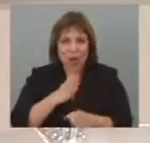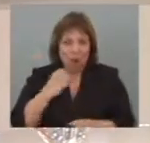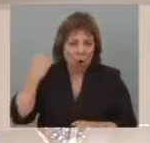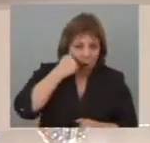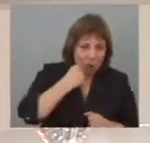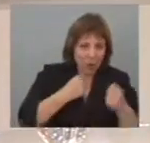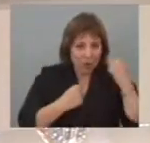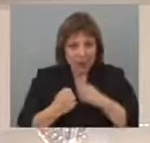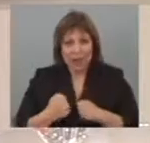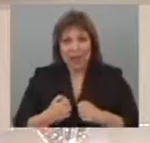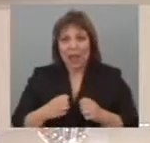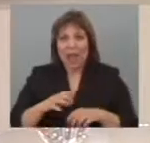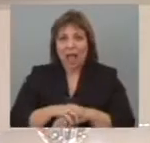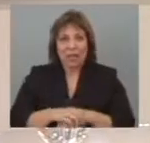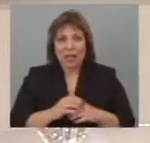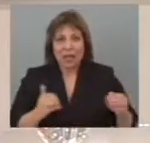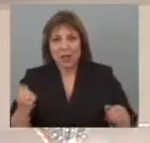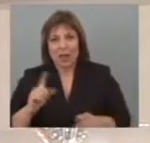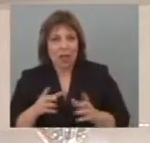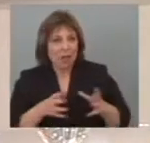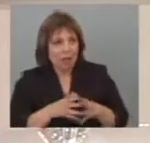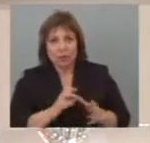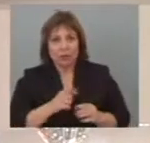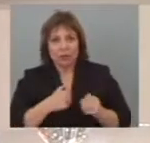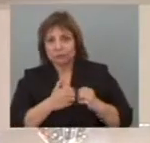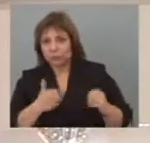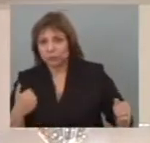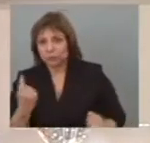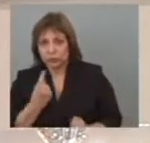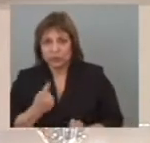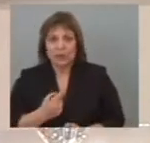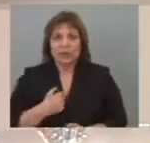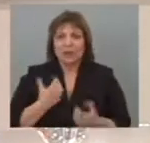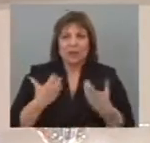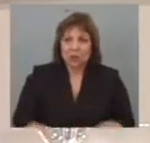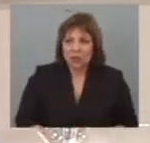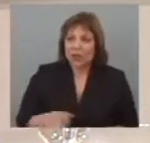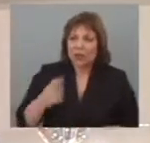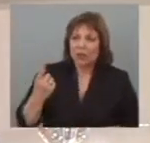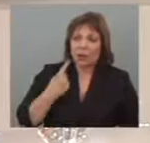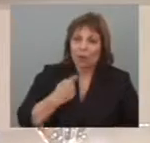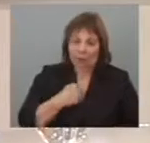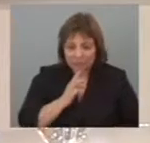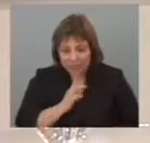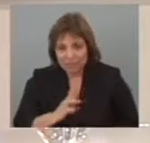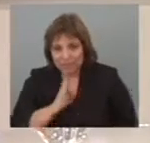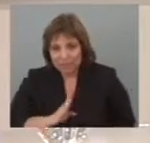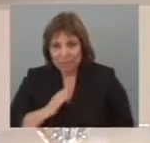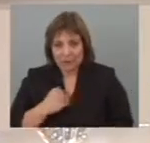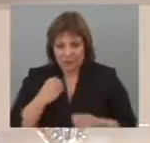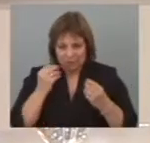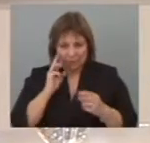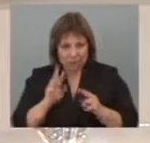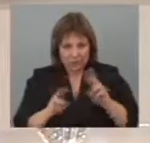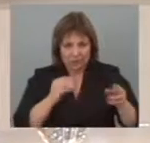bueno, separadas de sus amigas, que no le permitían hacer lo que quería o que la obligaban a hacer lo que no quería. Nos empezó a preocupar realmente, si